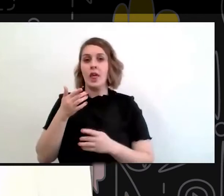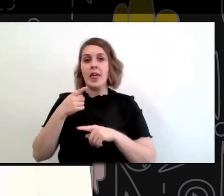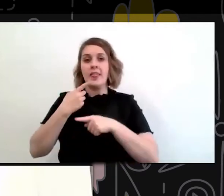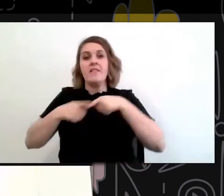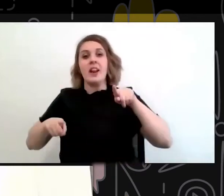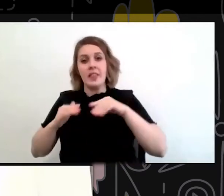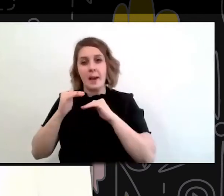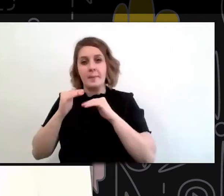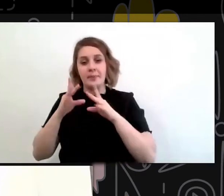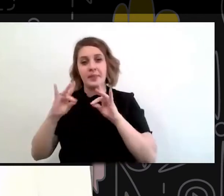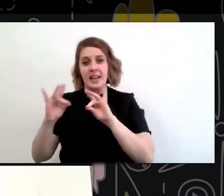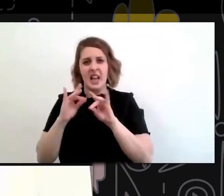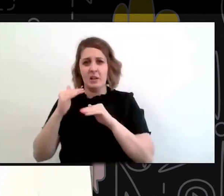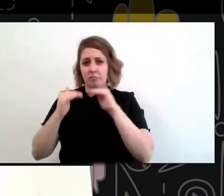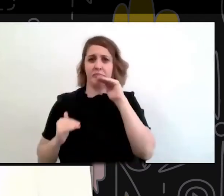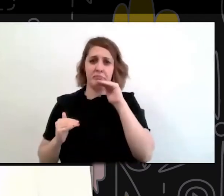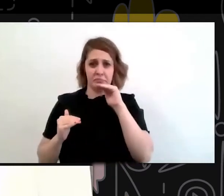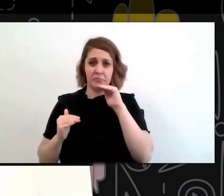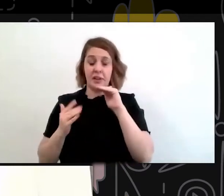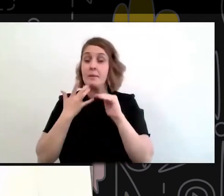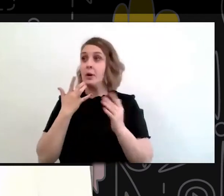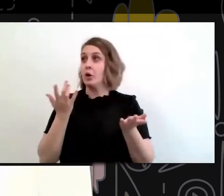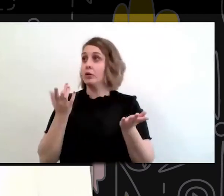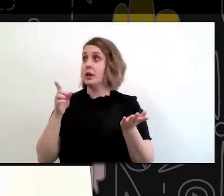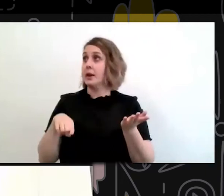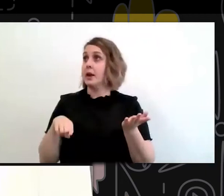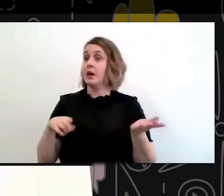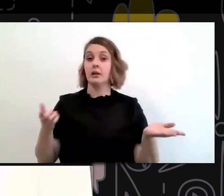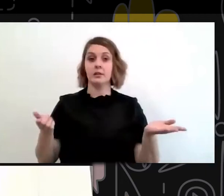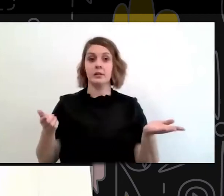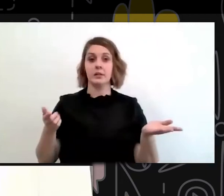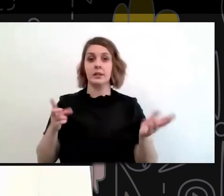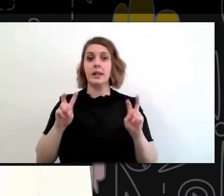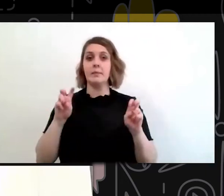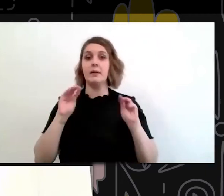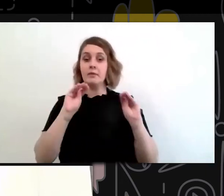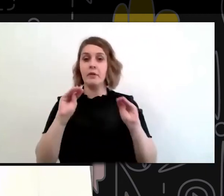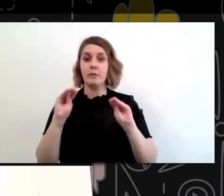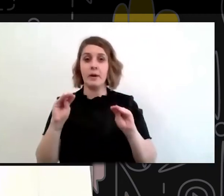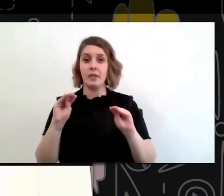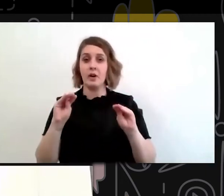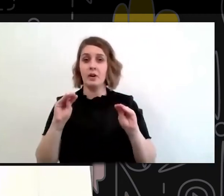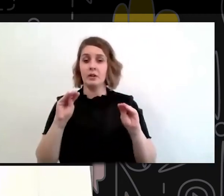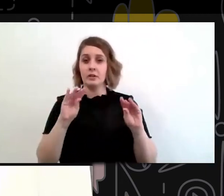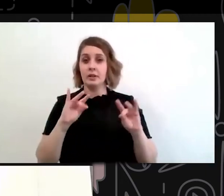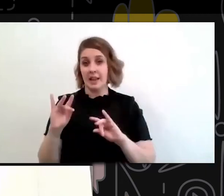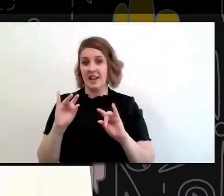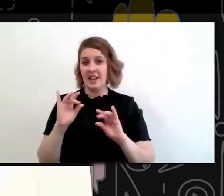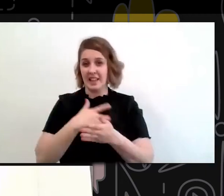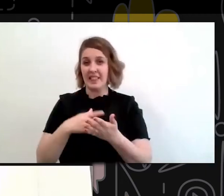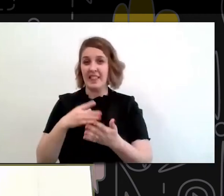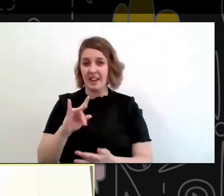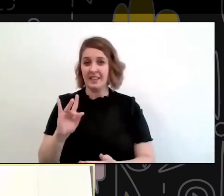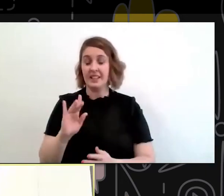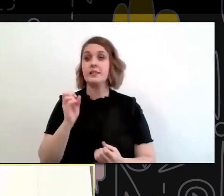brecha digital en todos los sentidos y también incluso en la parte de formación en diabetes. Sí,